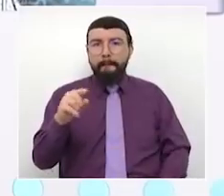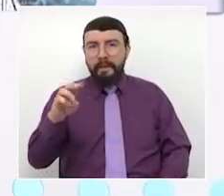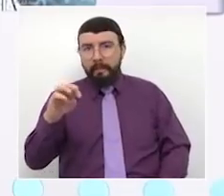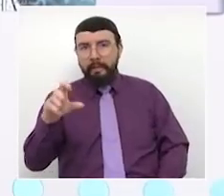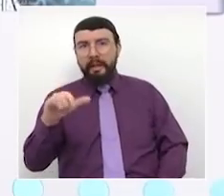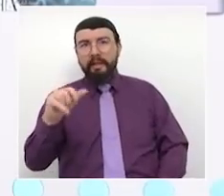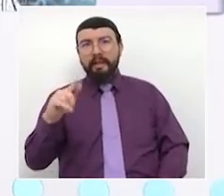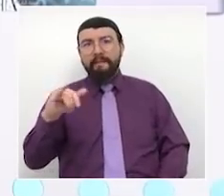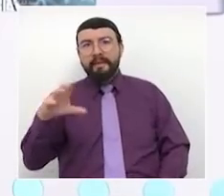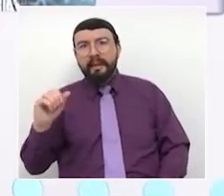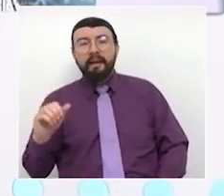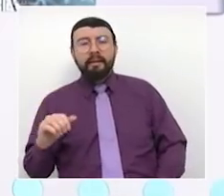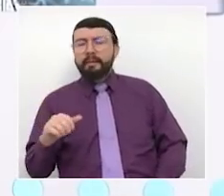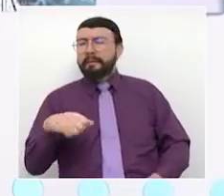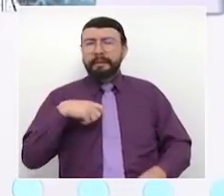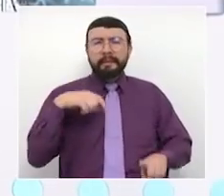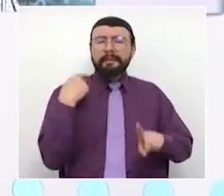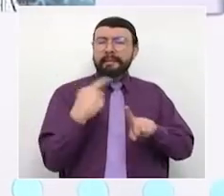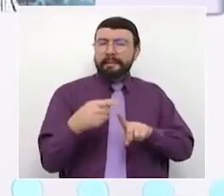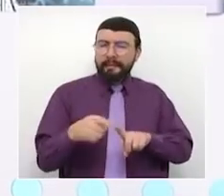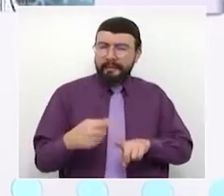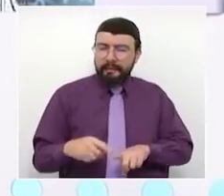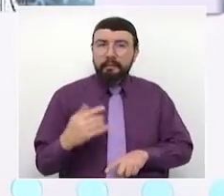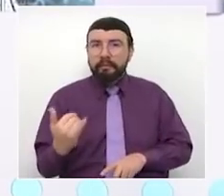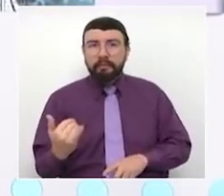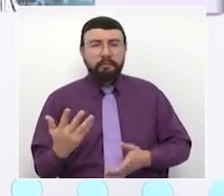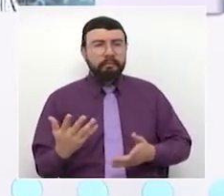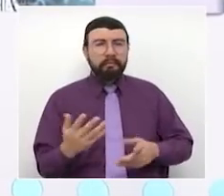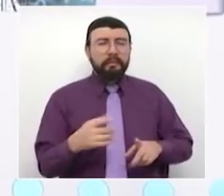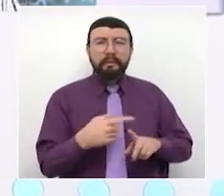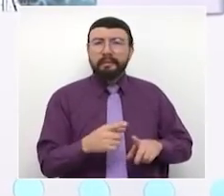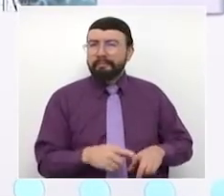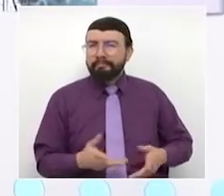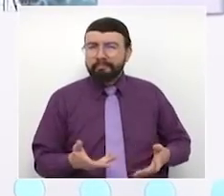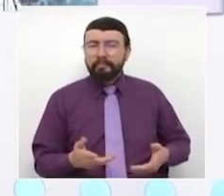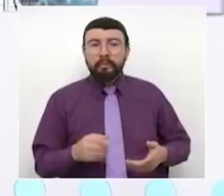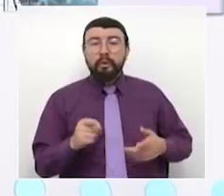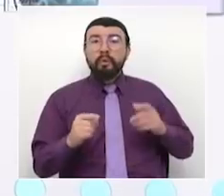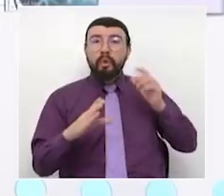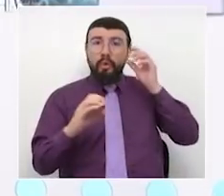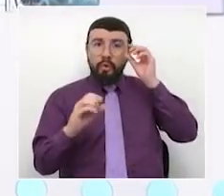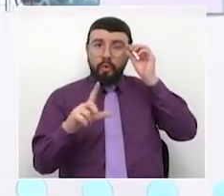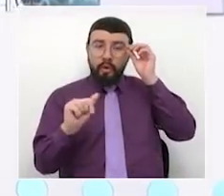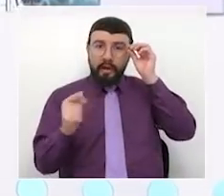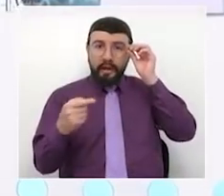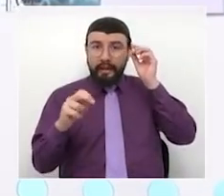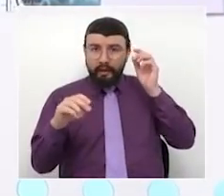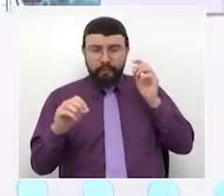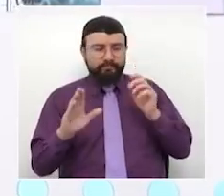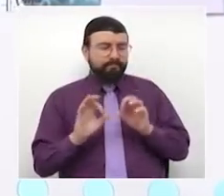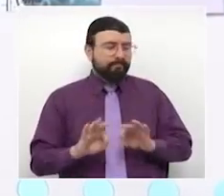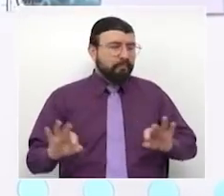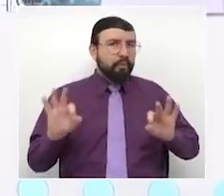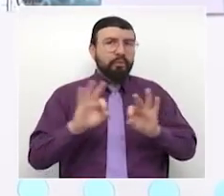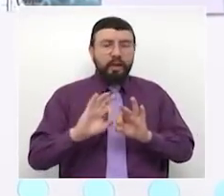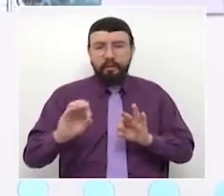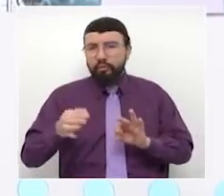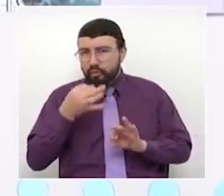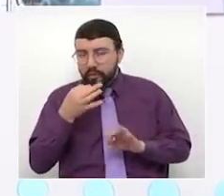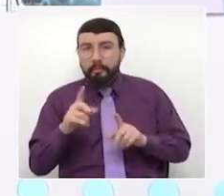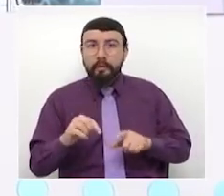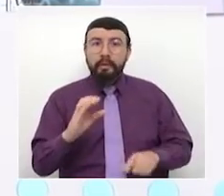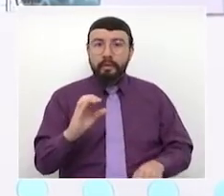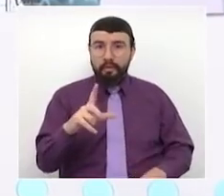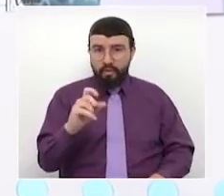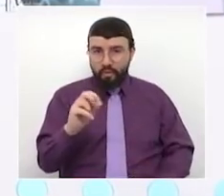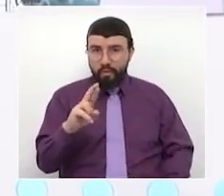una planta y viene con otros componentes como Arpagophytus, el colágeno, que no nos falta en estos casos, el cloruro de